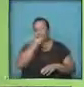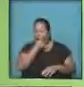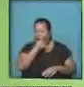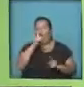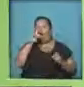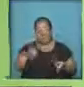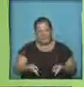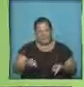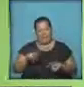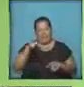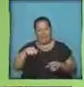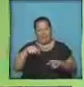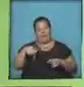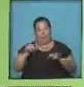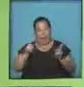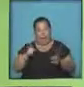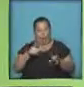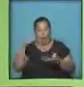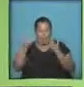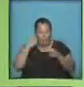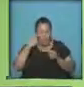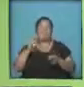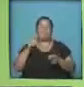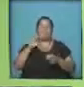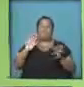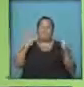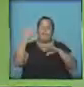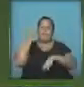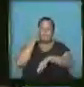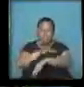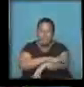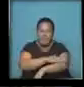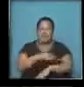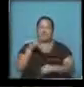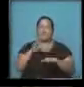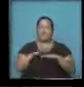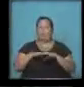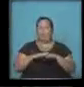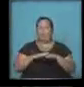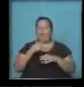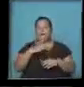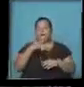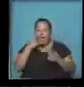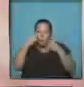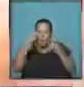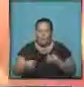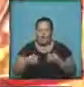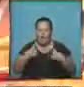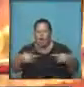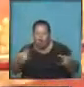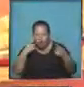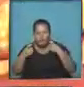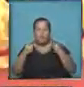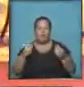que también forman parte de este cuadro, son justamente las quemaduras de piel por, bueno, no controlar adecuadamente las cosas,